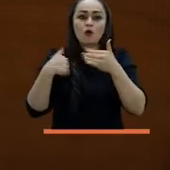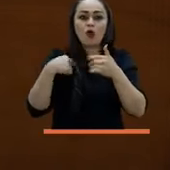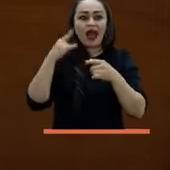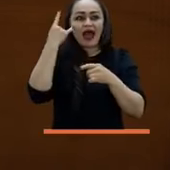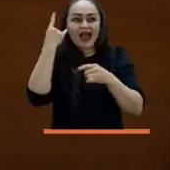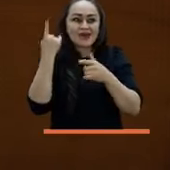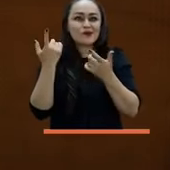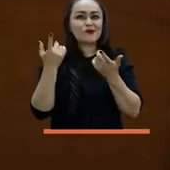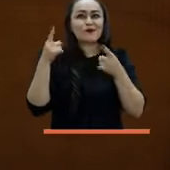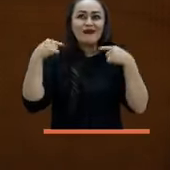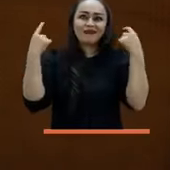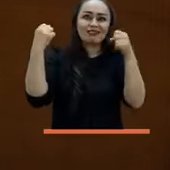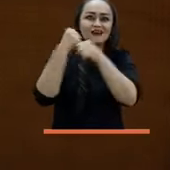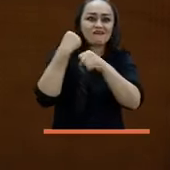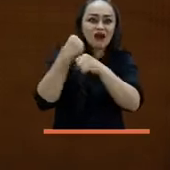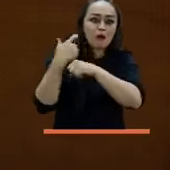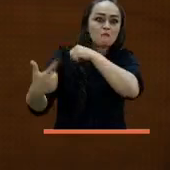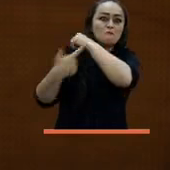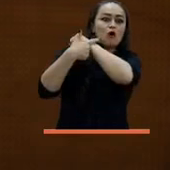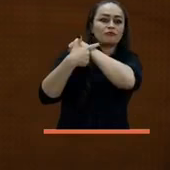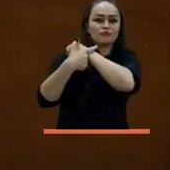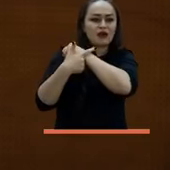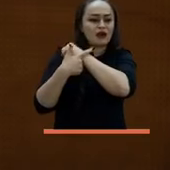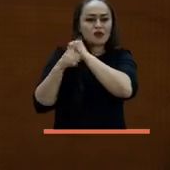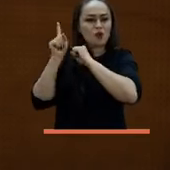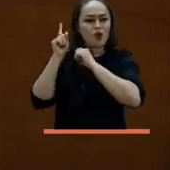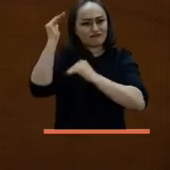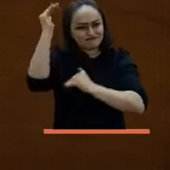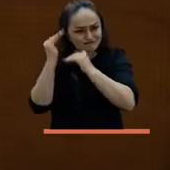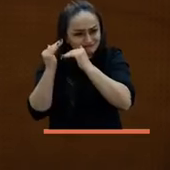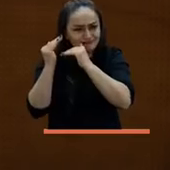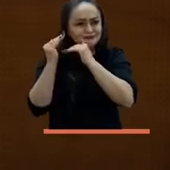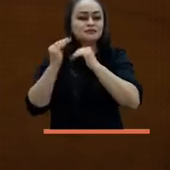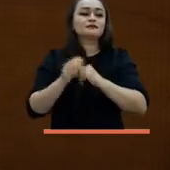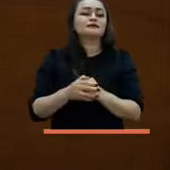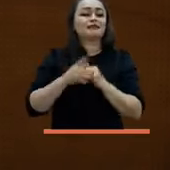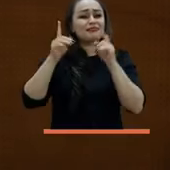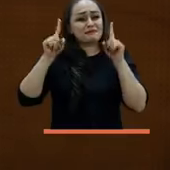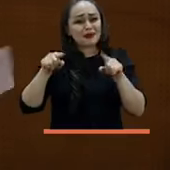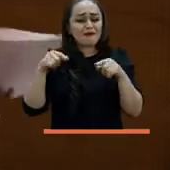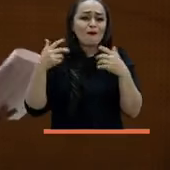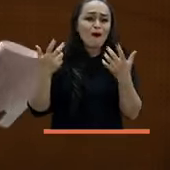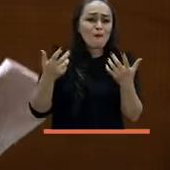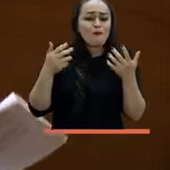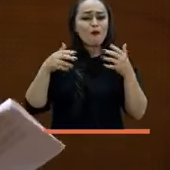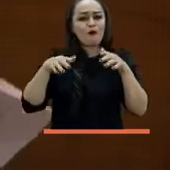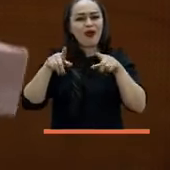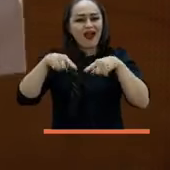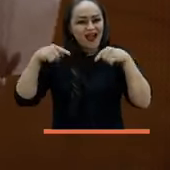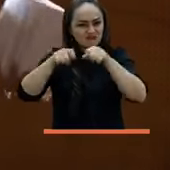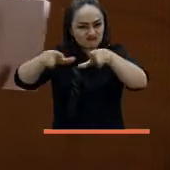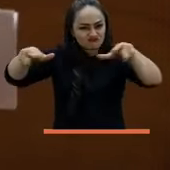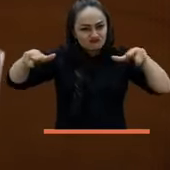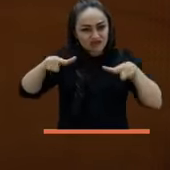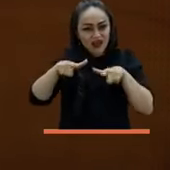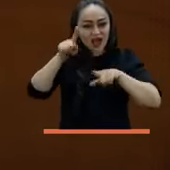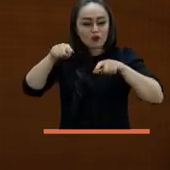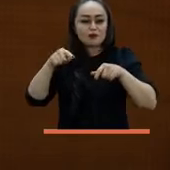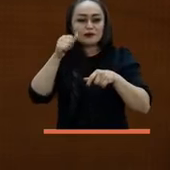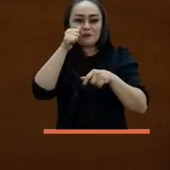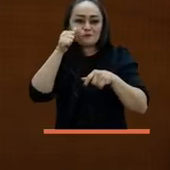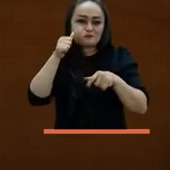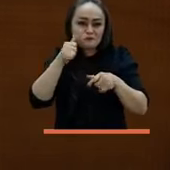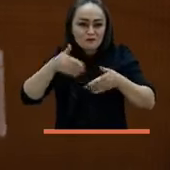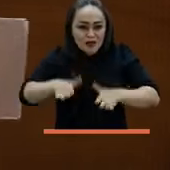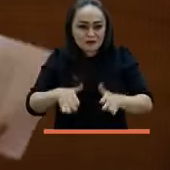interior de los escenarios laborales serían vitales pensar también en la posibilidad de disponer salas de lactancia todo el tema de